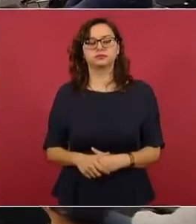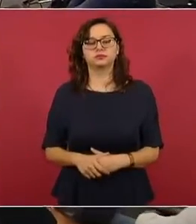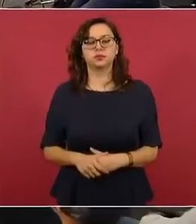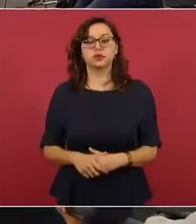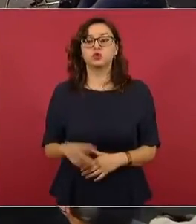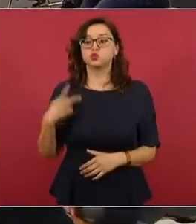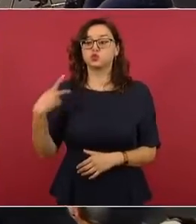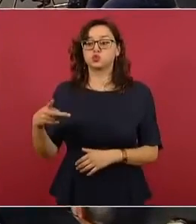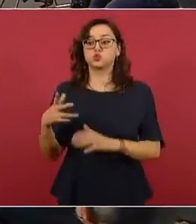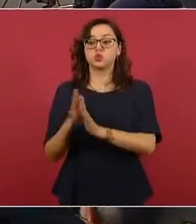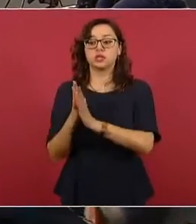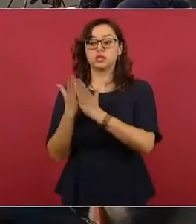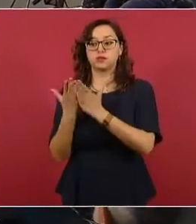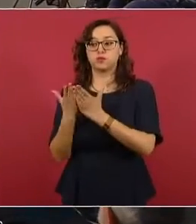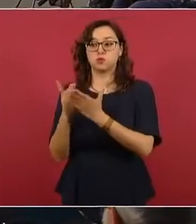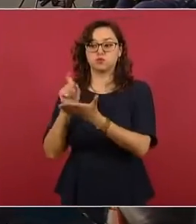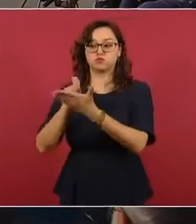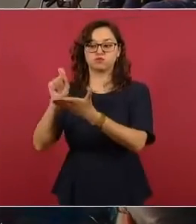Sobre Madero,